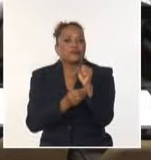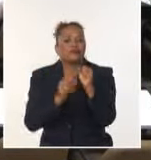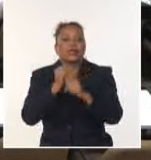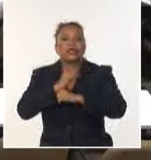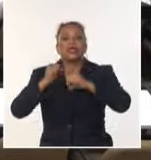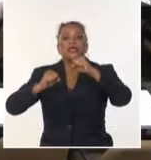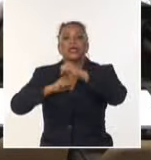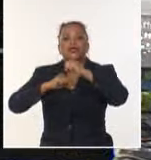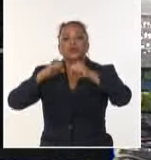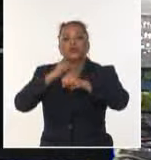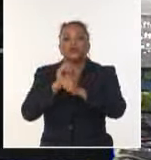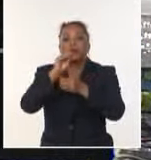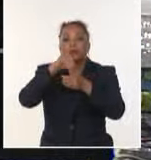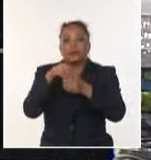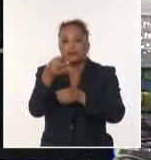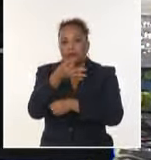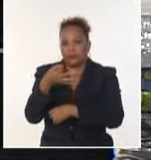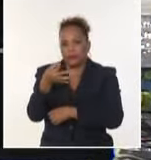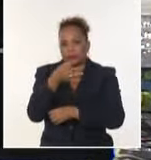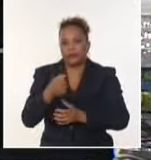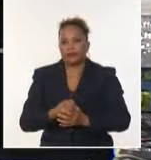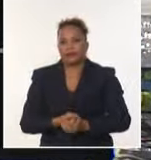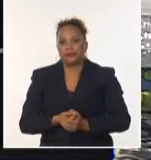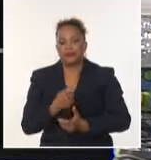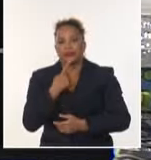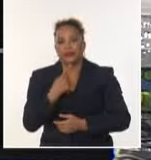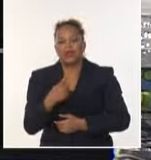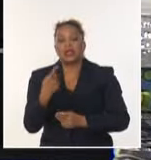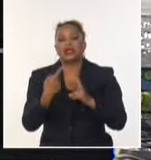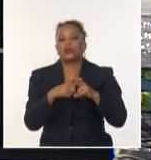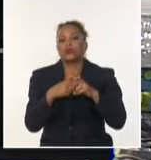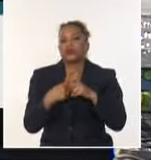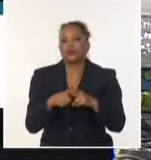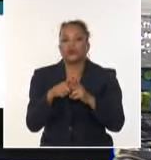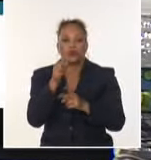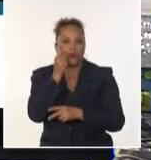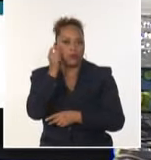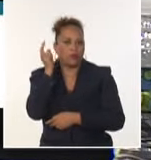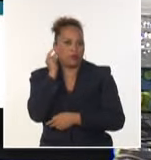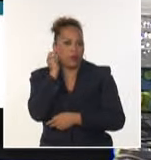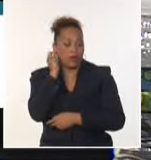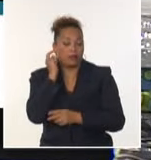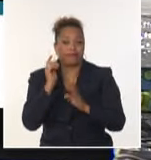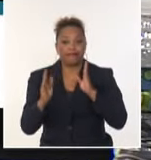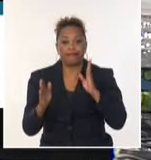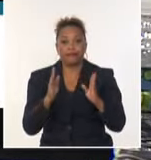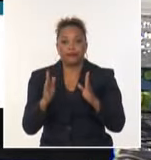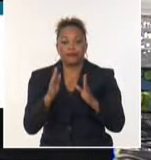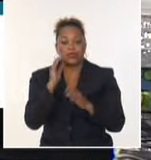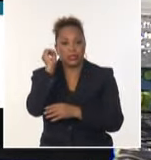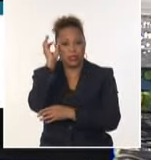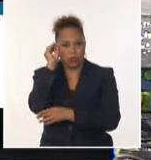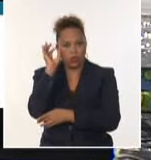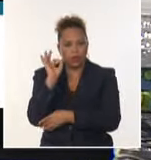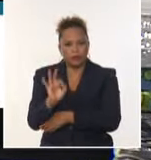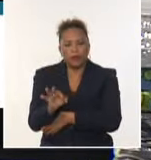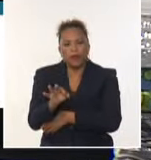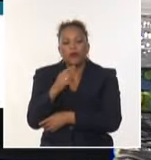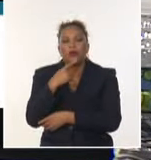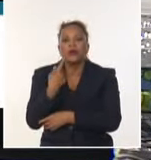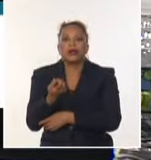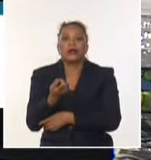estructuras de los municipios. Las soluciones dadas por hombres y mujeres de este sector en materia de innovación han